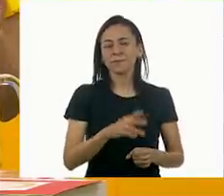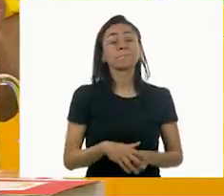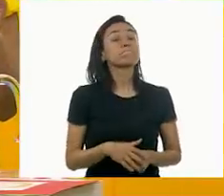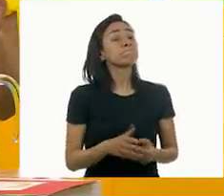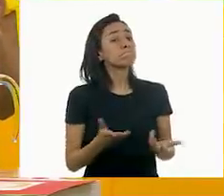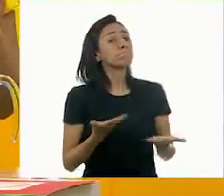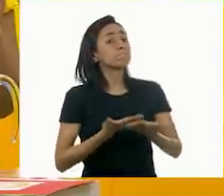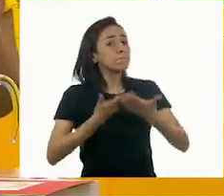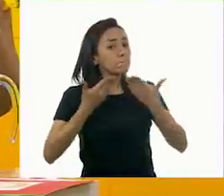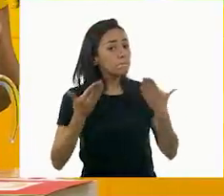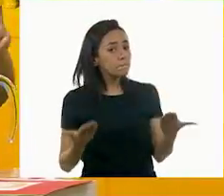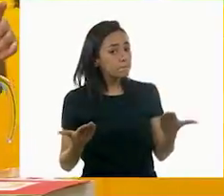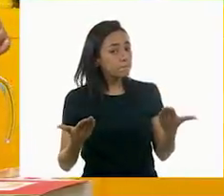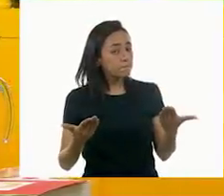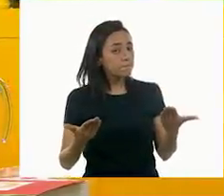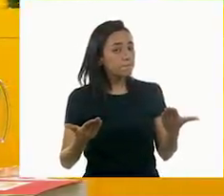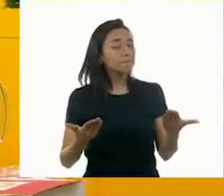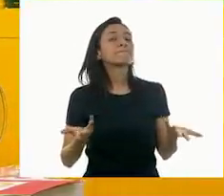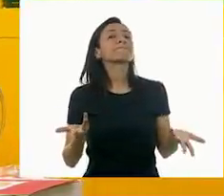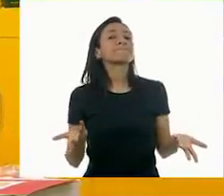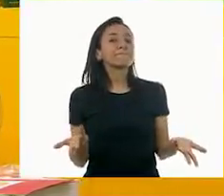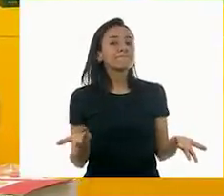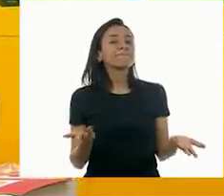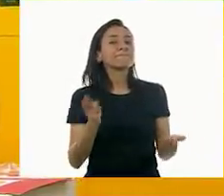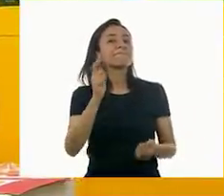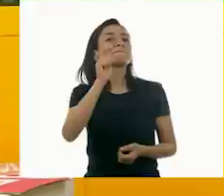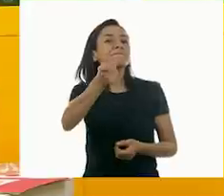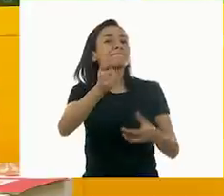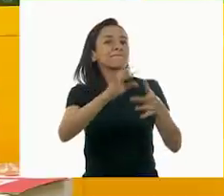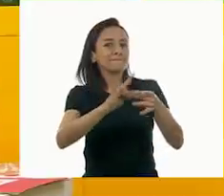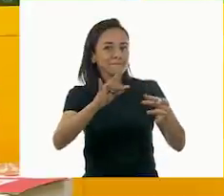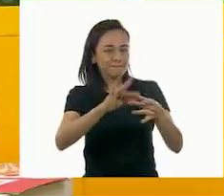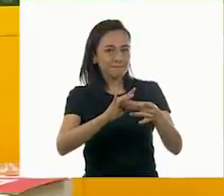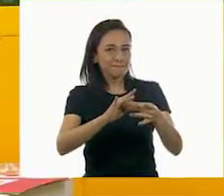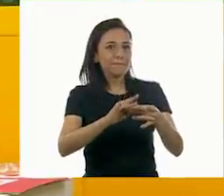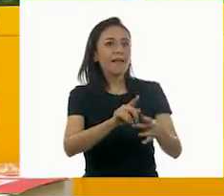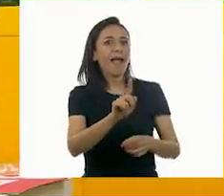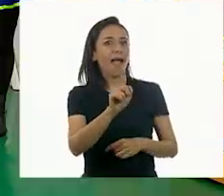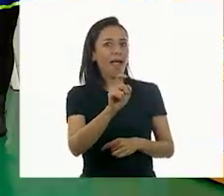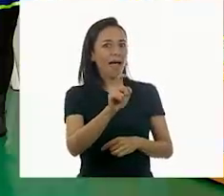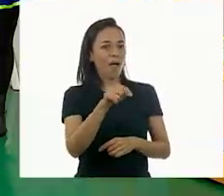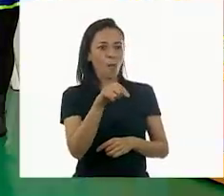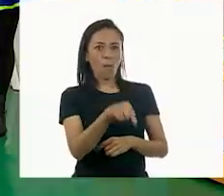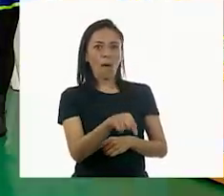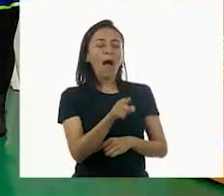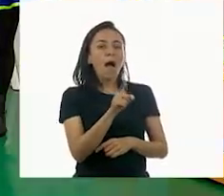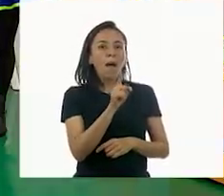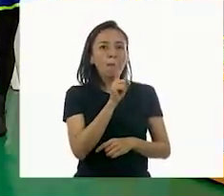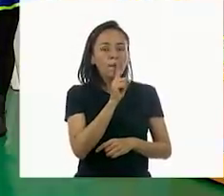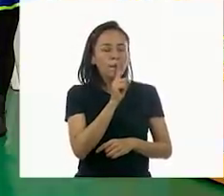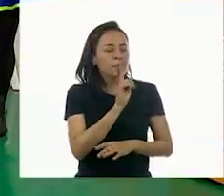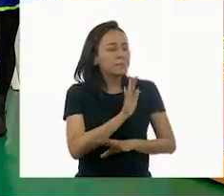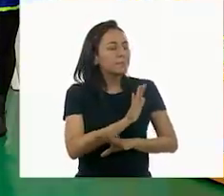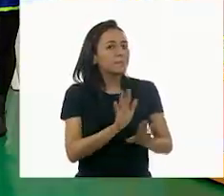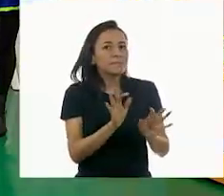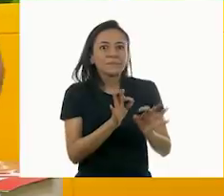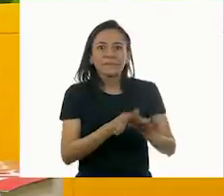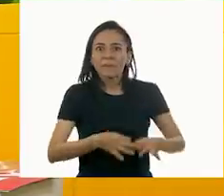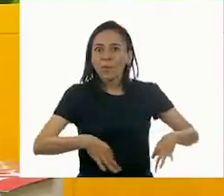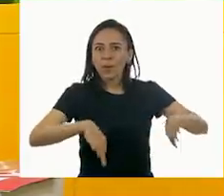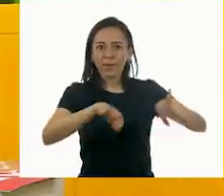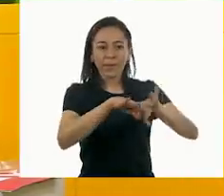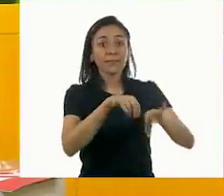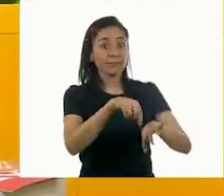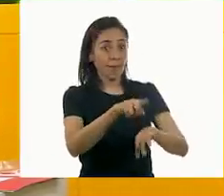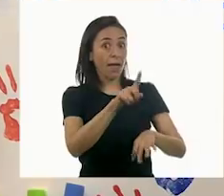hablar un poco acerca de la importancia del agua. Así es. Agua simple y potable.